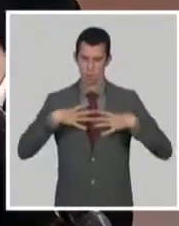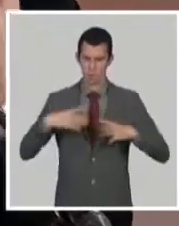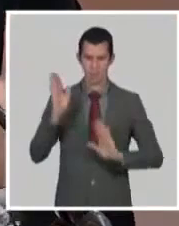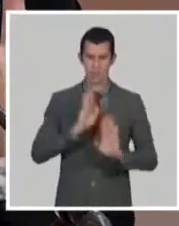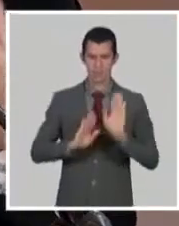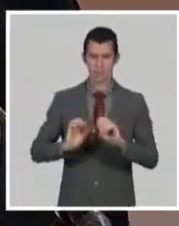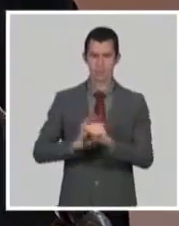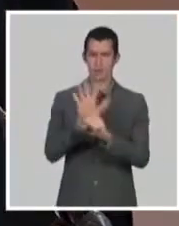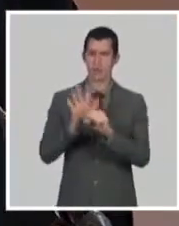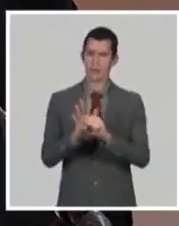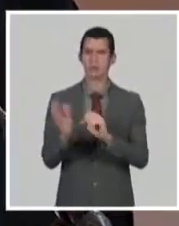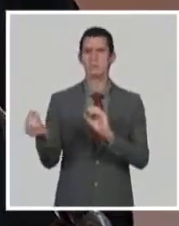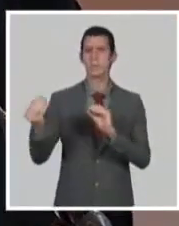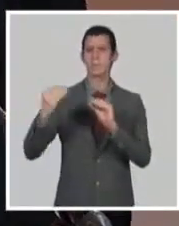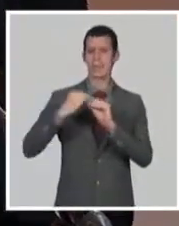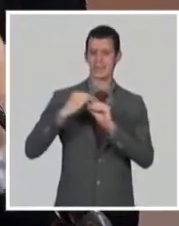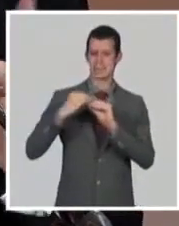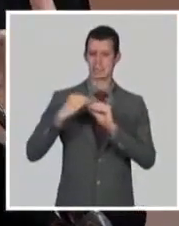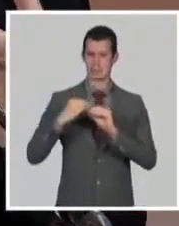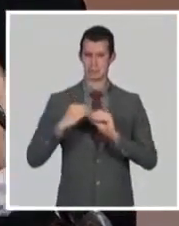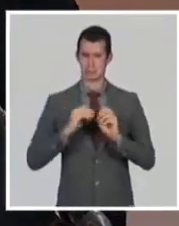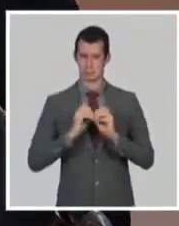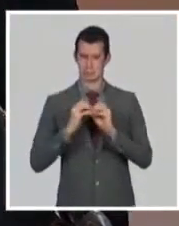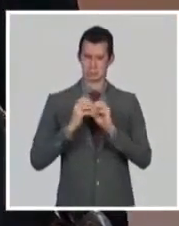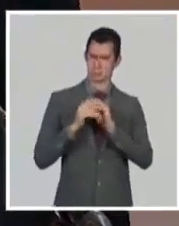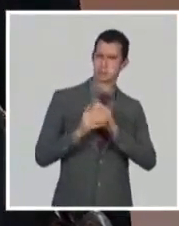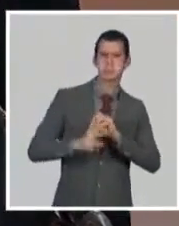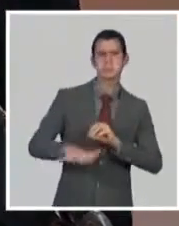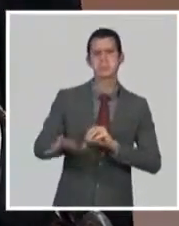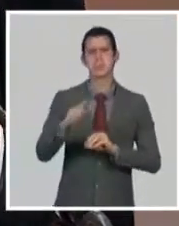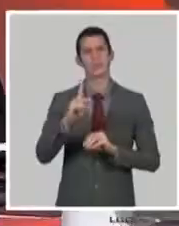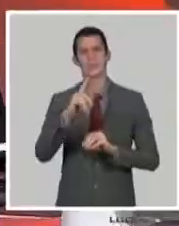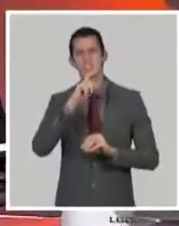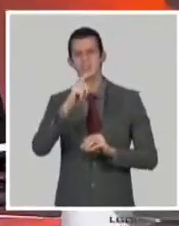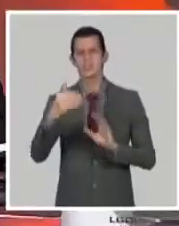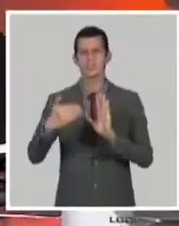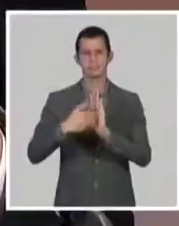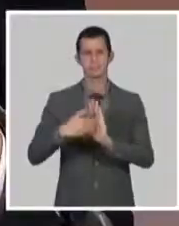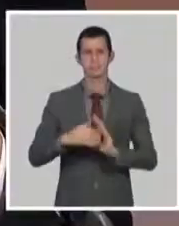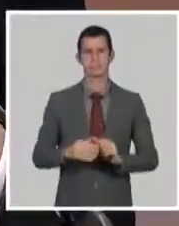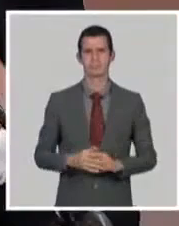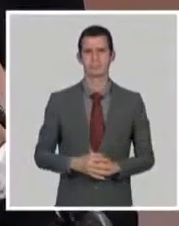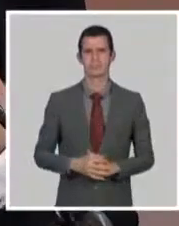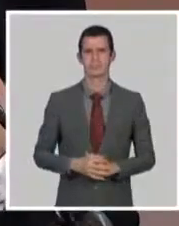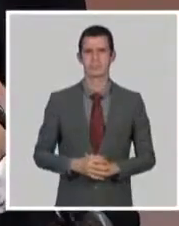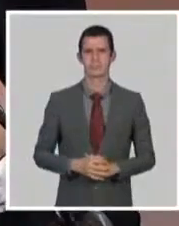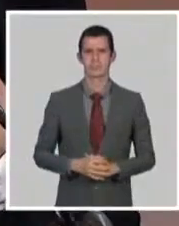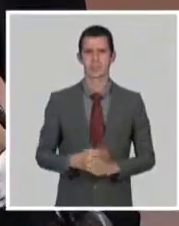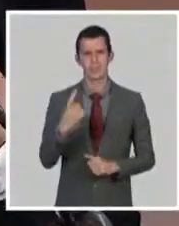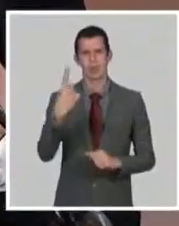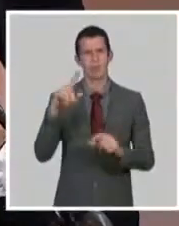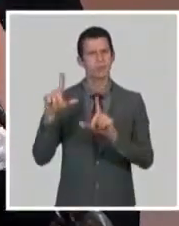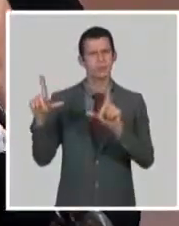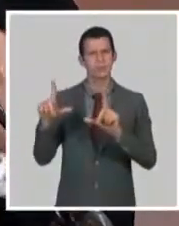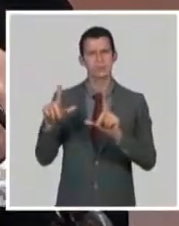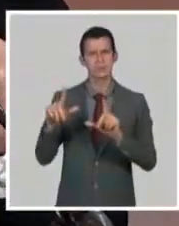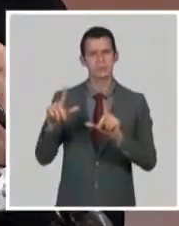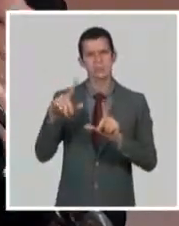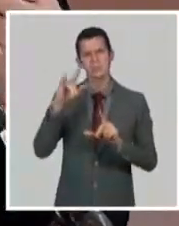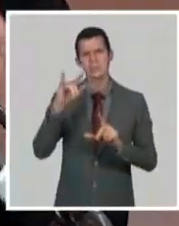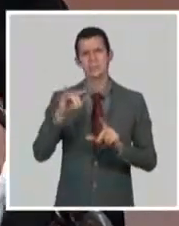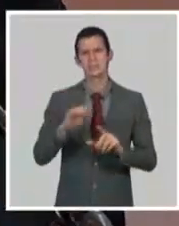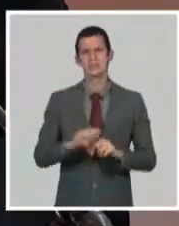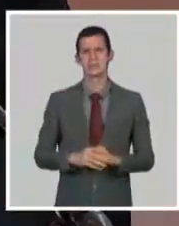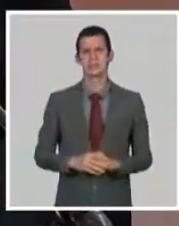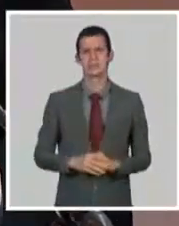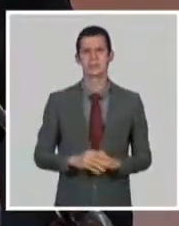¿no? Cuando uno se lo administra a las personas, cosas que están también por estudiar. Bueno, la próxima, ¿verdad? ¿te queda una? Sí. Sí. Bueno, no puedo